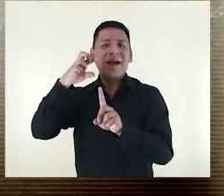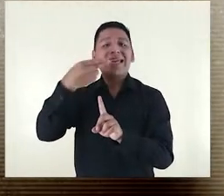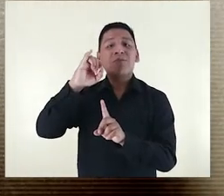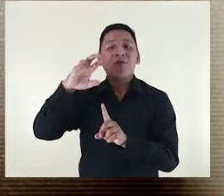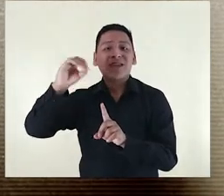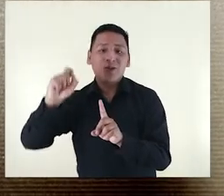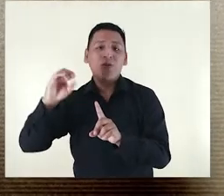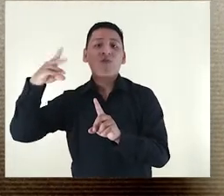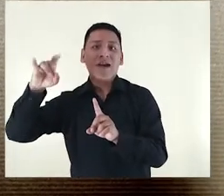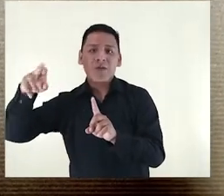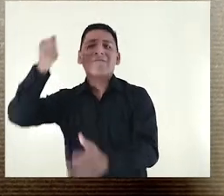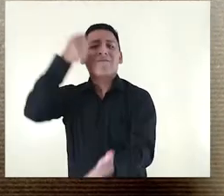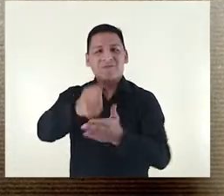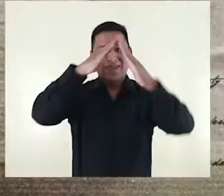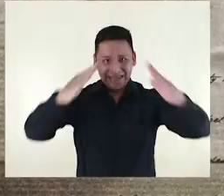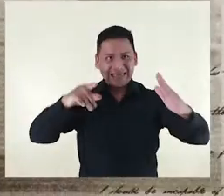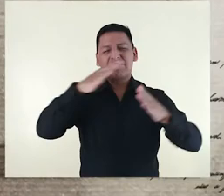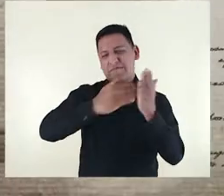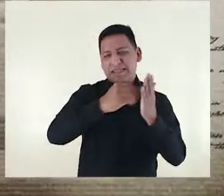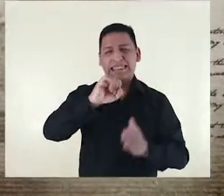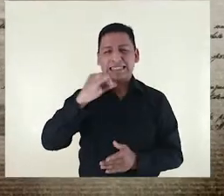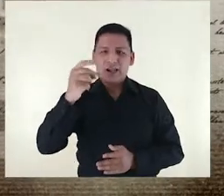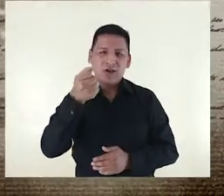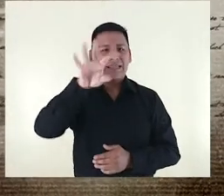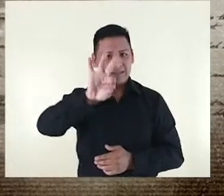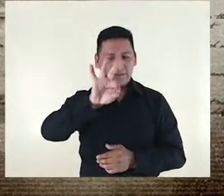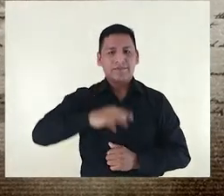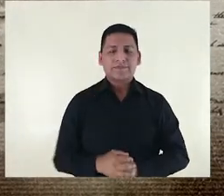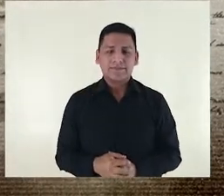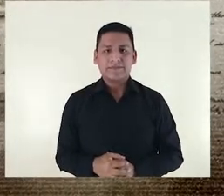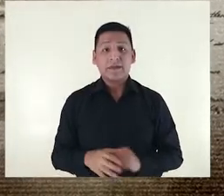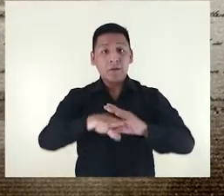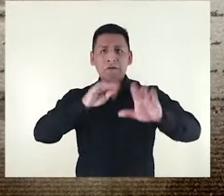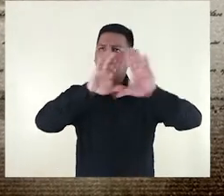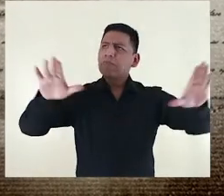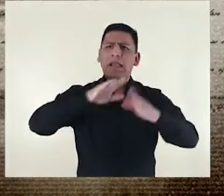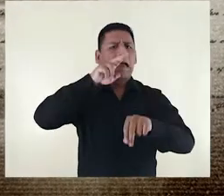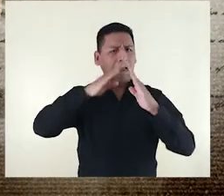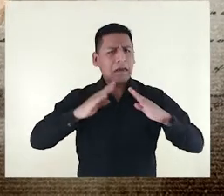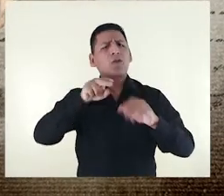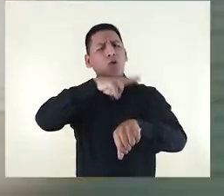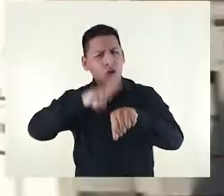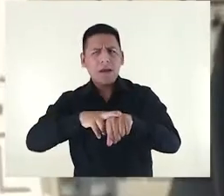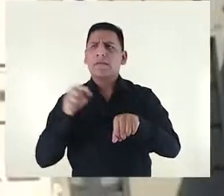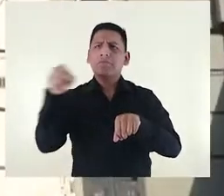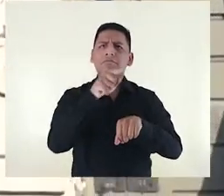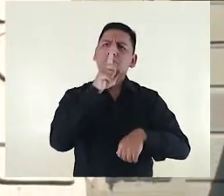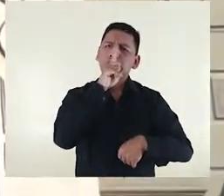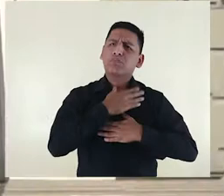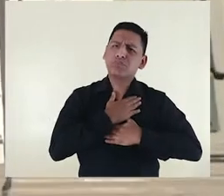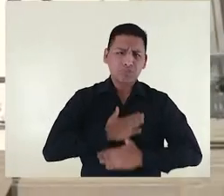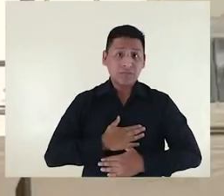del prócer Hipólito Unanue, adquirieron esta propiedad a mediados del siglo XIX. Por fuera la casa no nos dice mucho, más bien